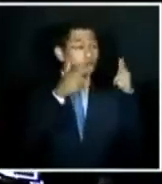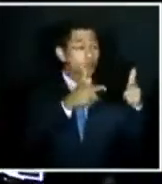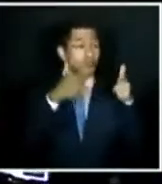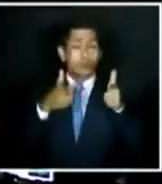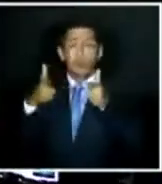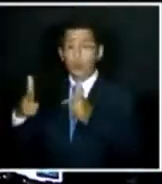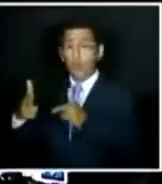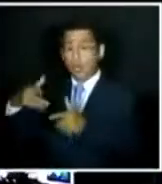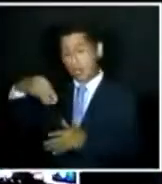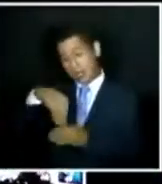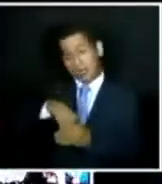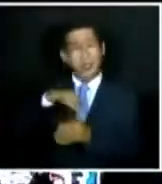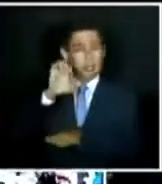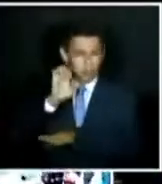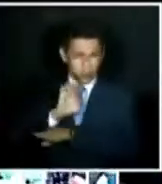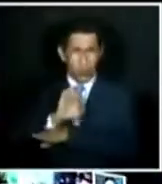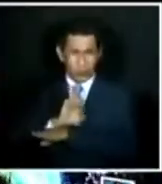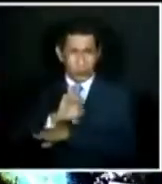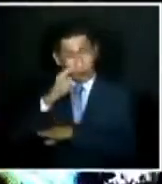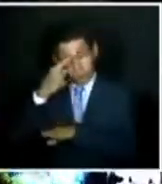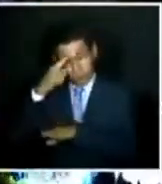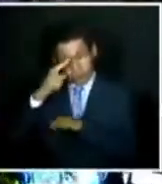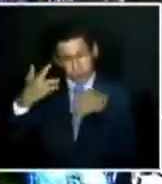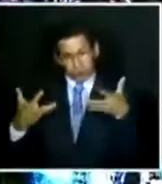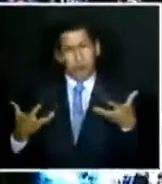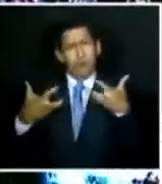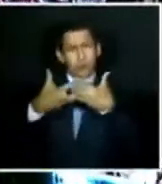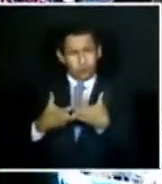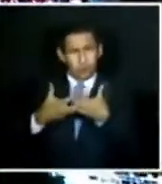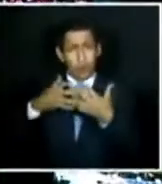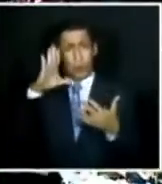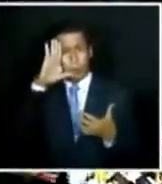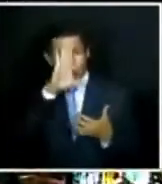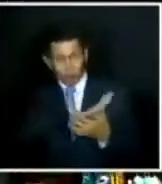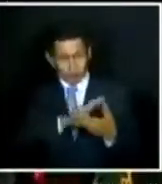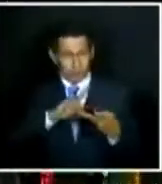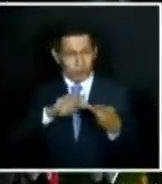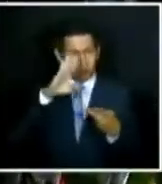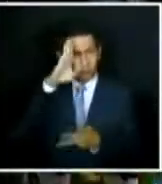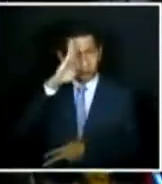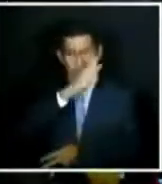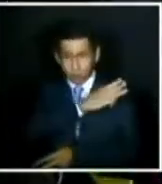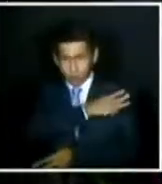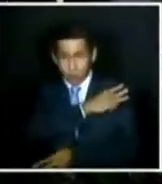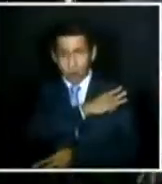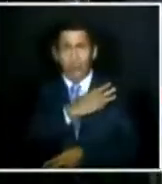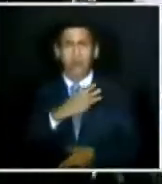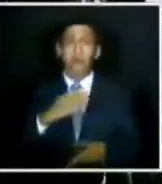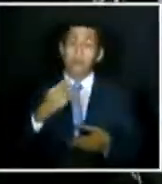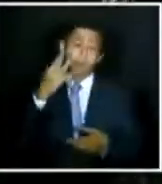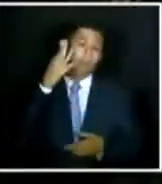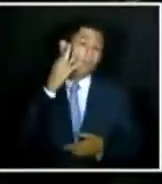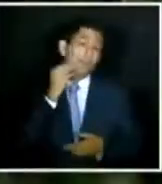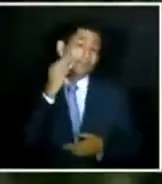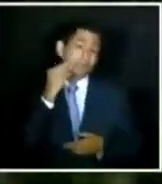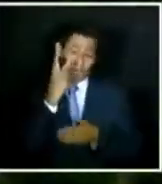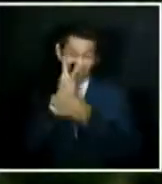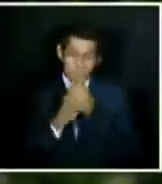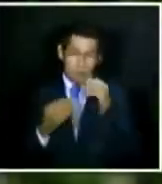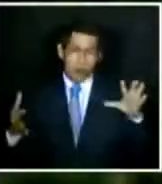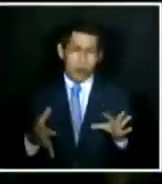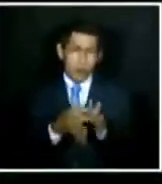del territorio nacional para que juntos, policías y militares, combinando sus capacidades, enfrenten